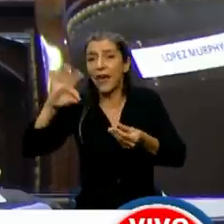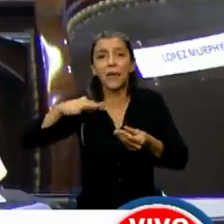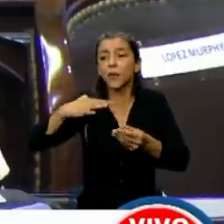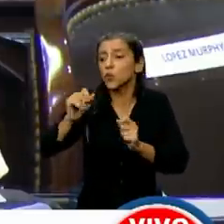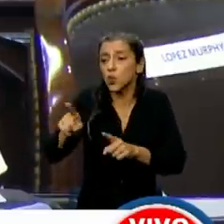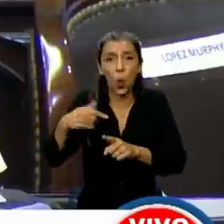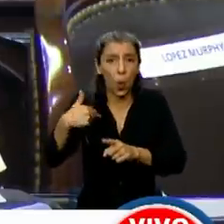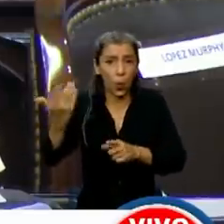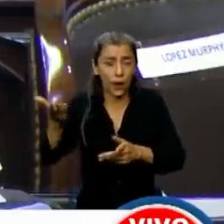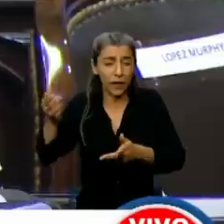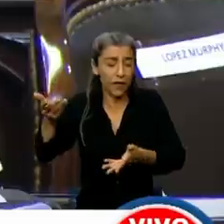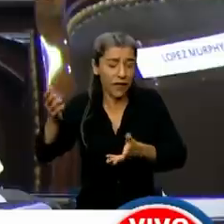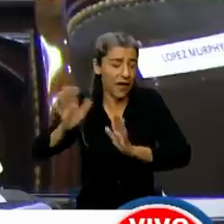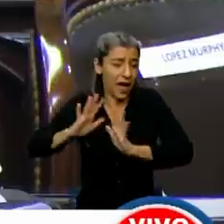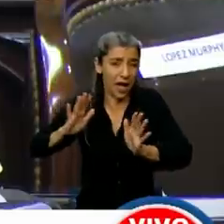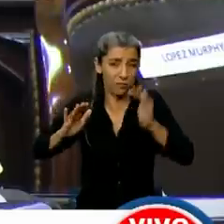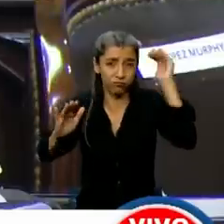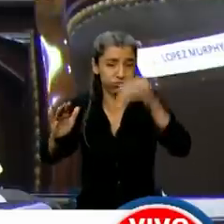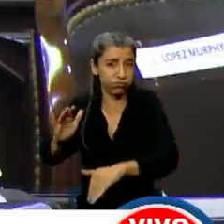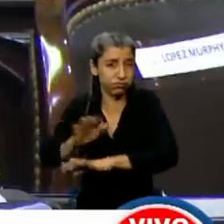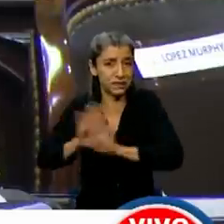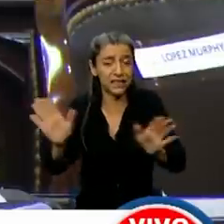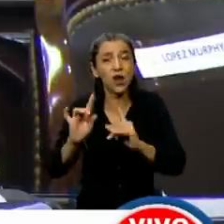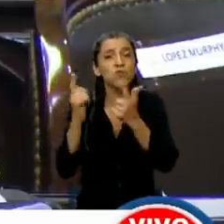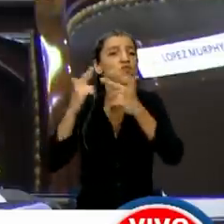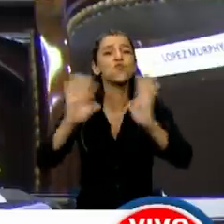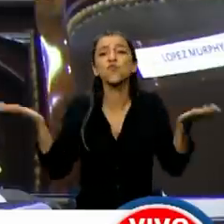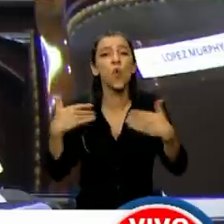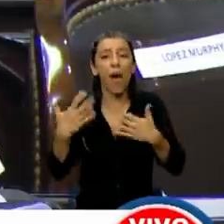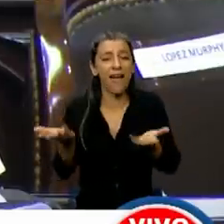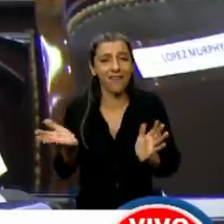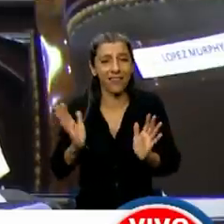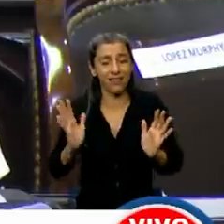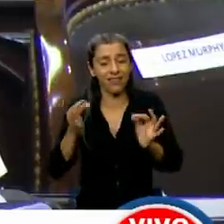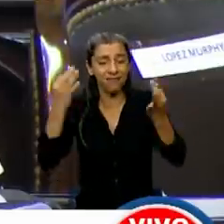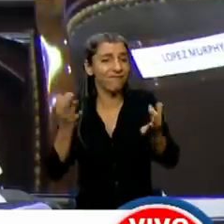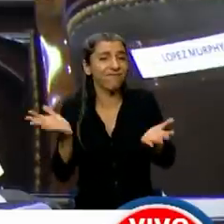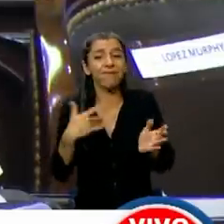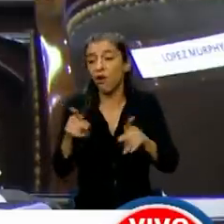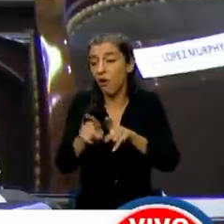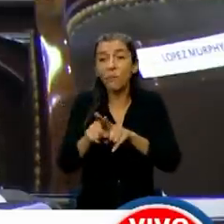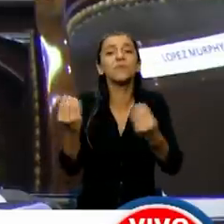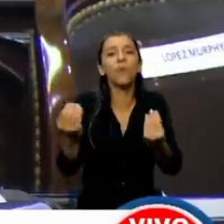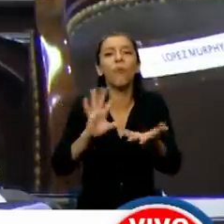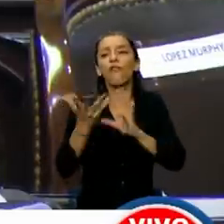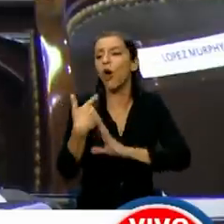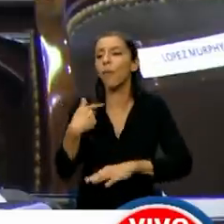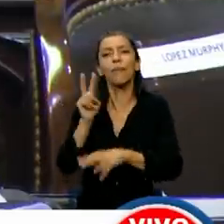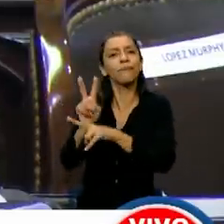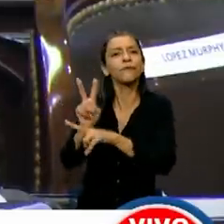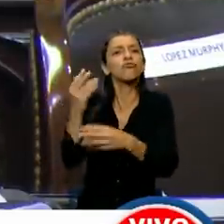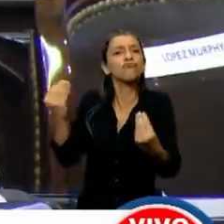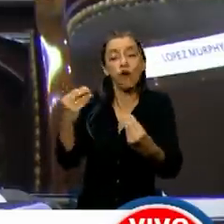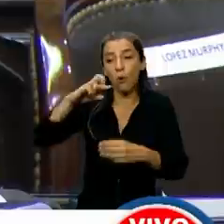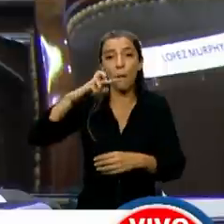aumento la canasta básica también han sufrido la caída de las prestaciones del pami y esto tiene que ver con gastos de bolsillos que hacen los